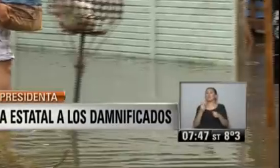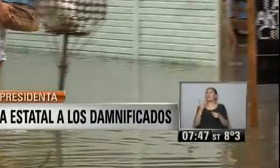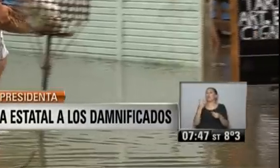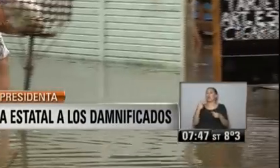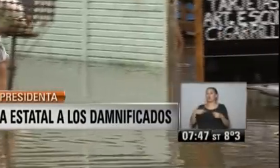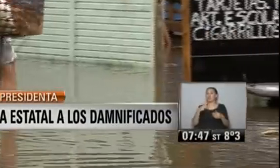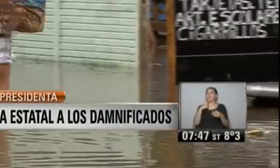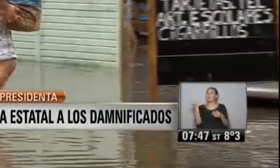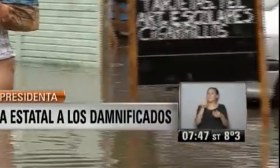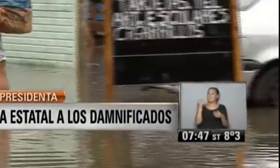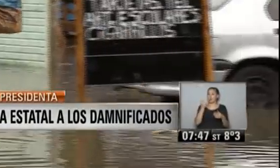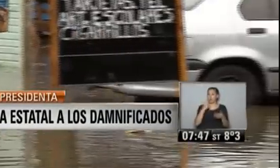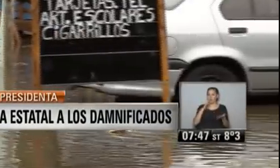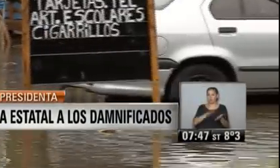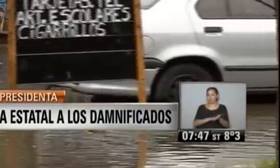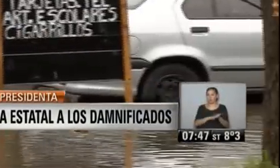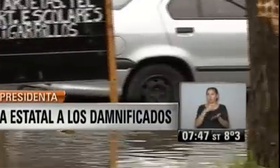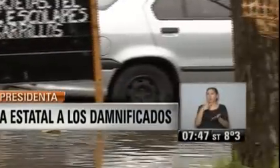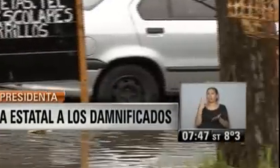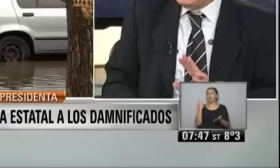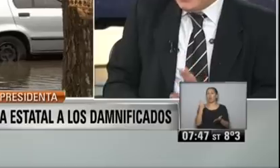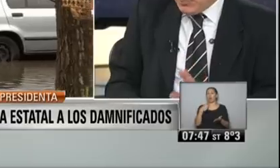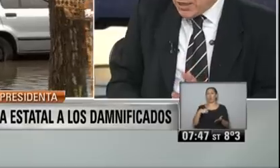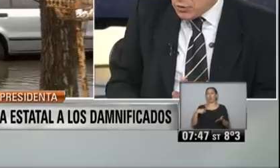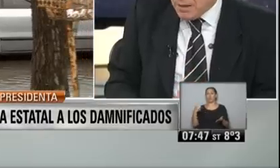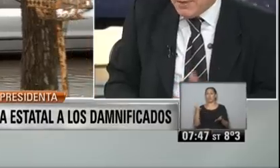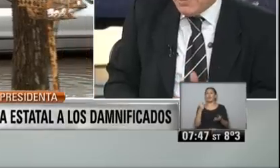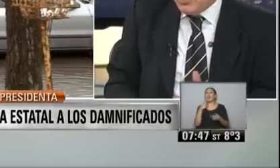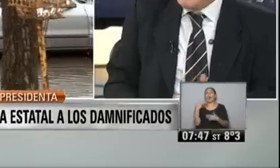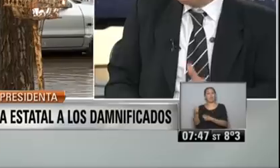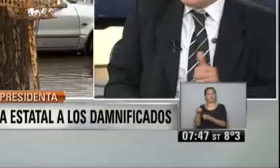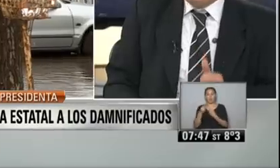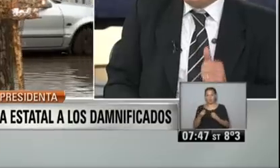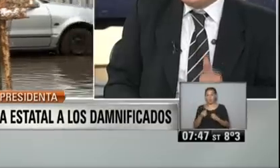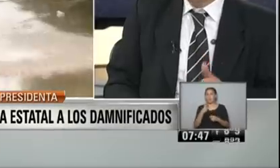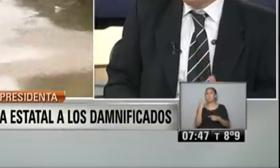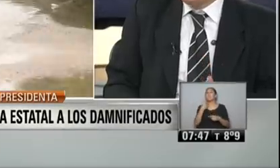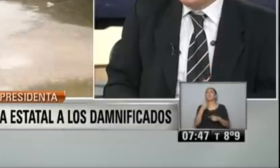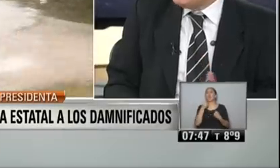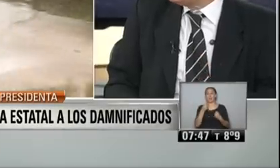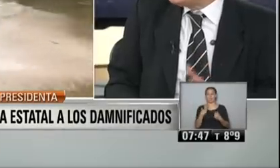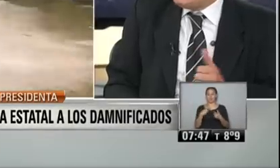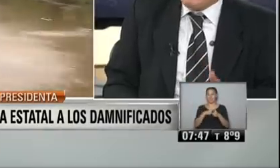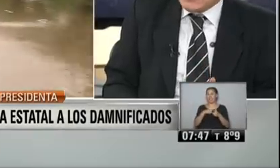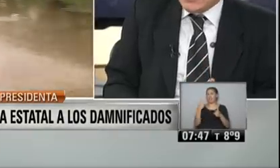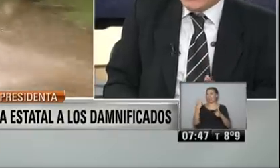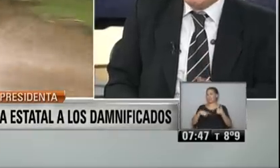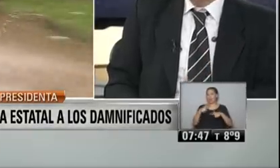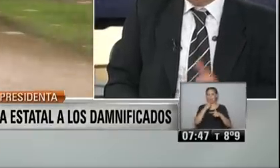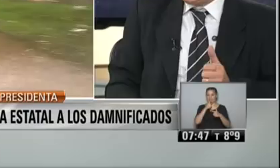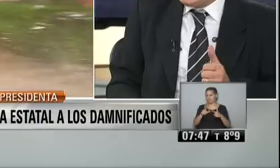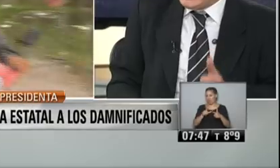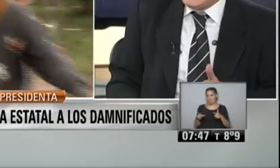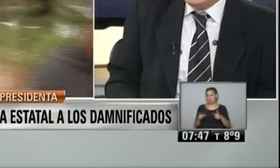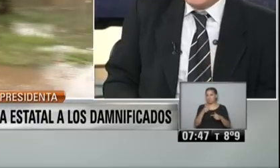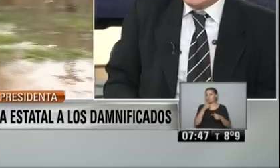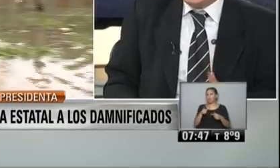son fundamentales y e imprescindibles para este tipo de ayudas primero que el trámite va a ser muy sencillo se le va a facilitar